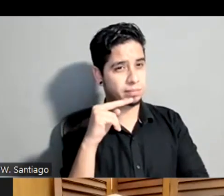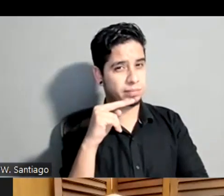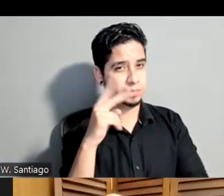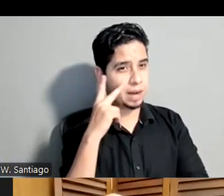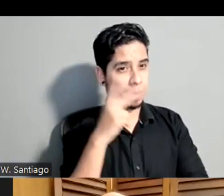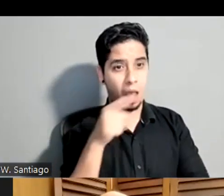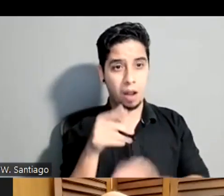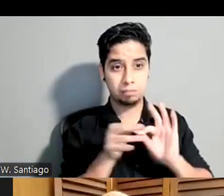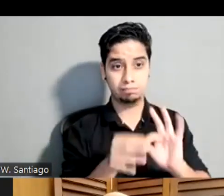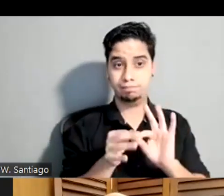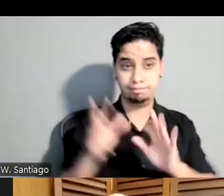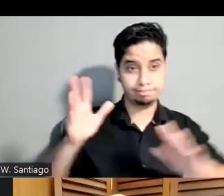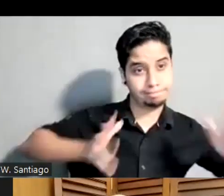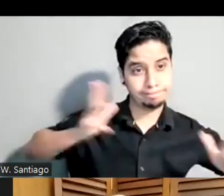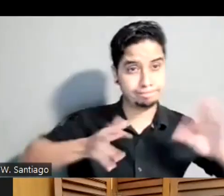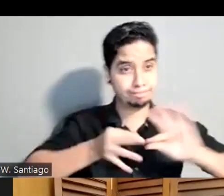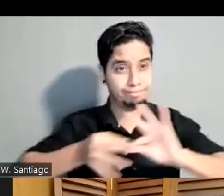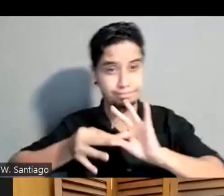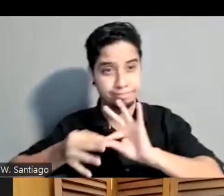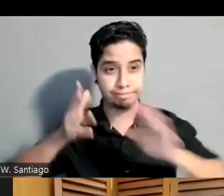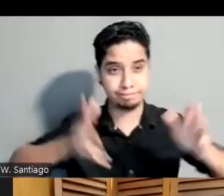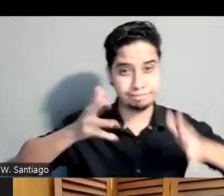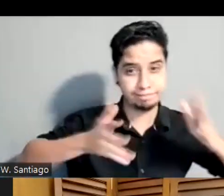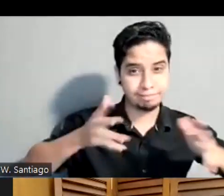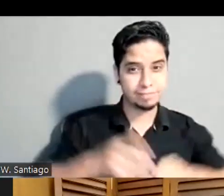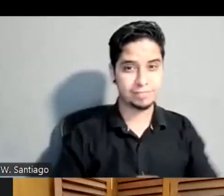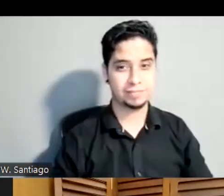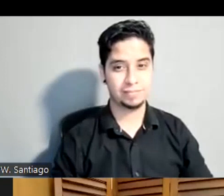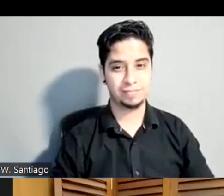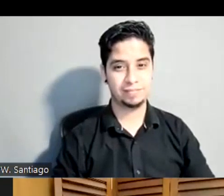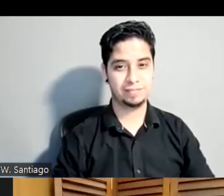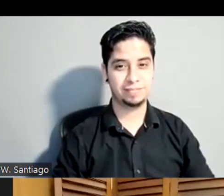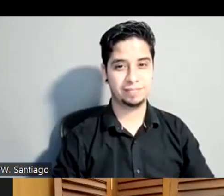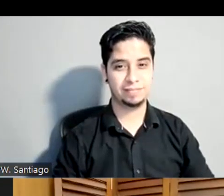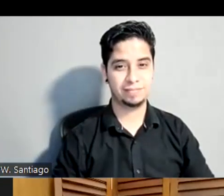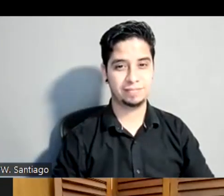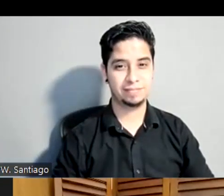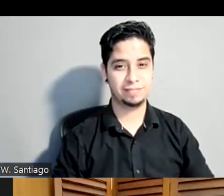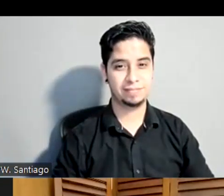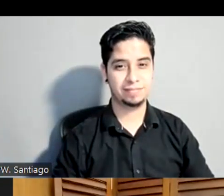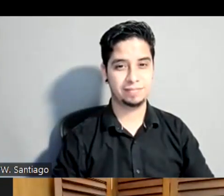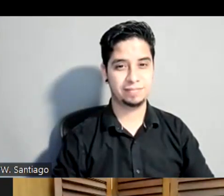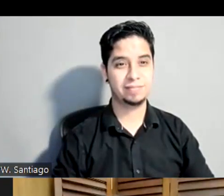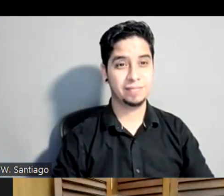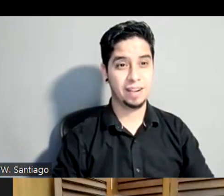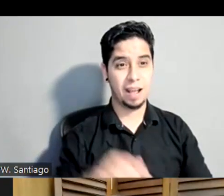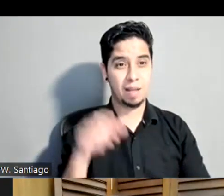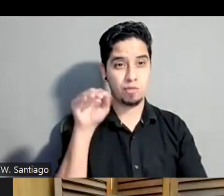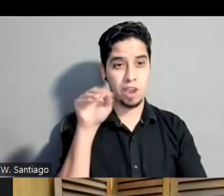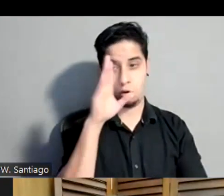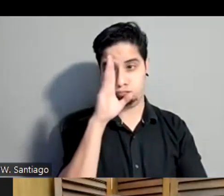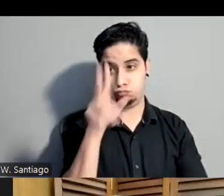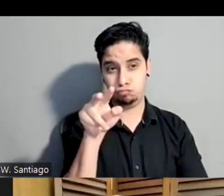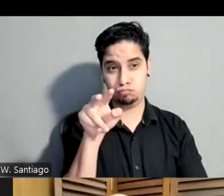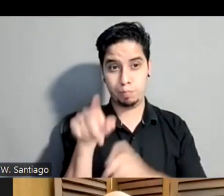estaba mirando al intérprete. El muñeco se mantenía aquí y el titerero miraba de vez en cuando.